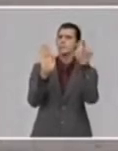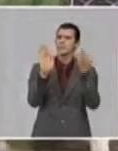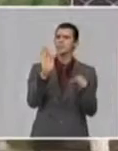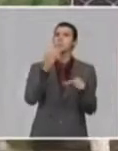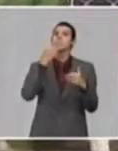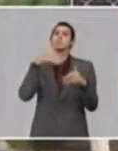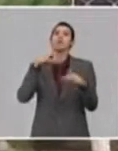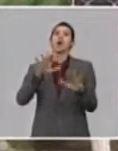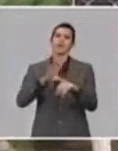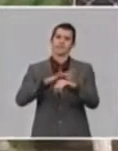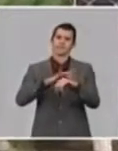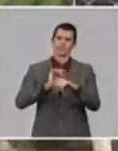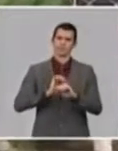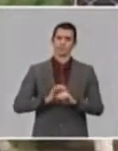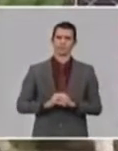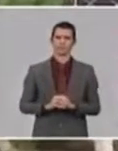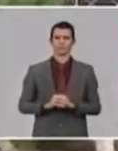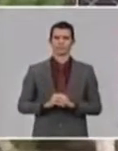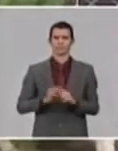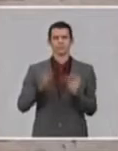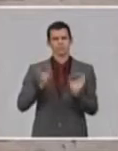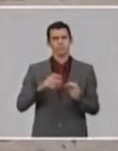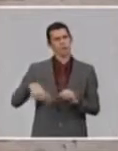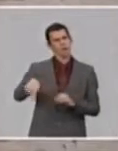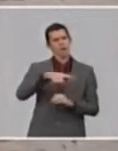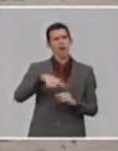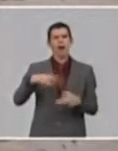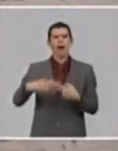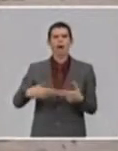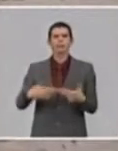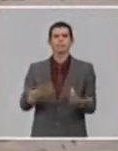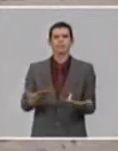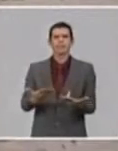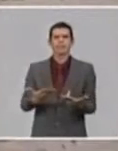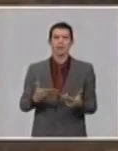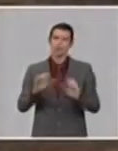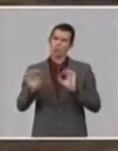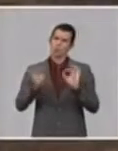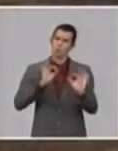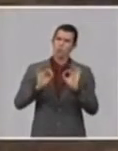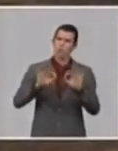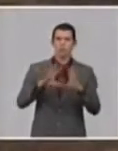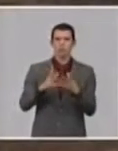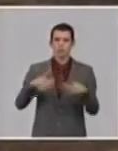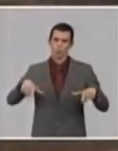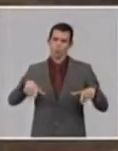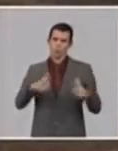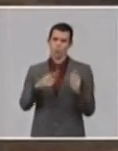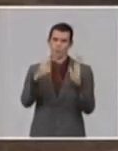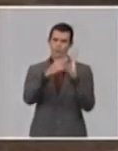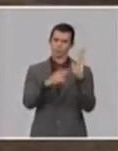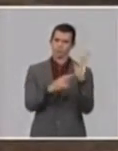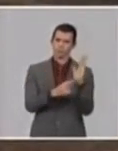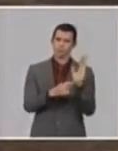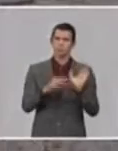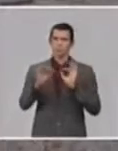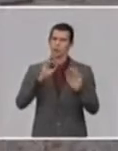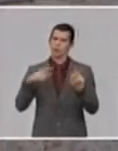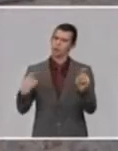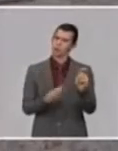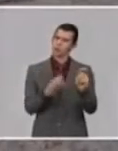cumpliendo las medidas orientadas para no permitir la entrada de ese enemigo invisible que mantiene en vilo el planeta.